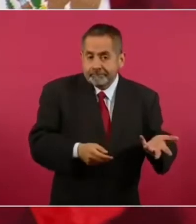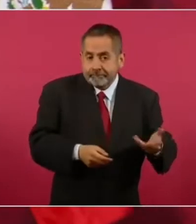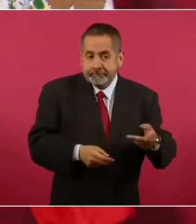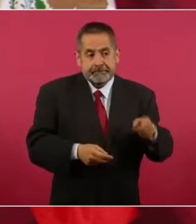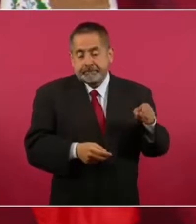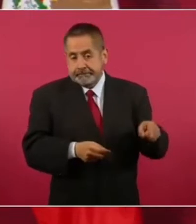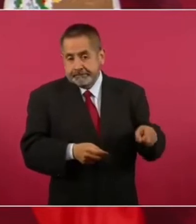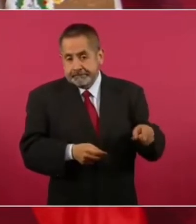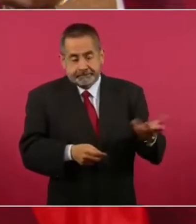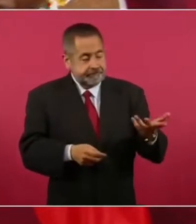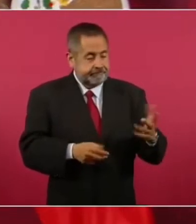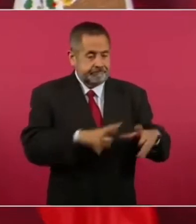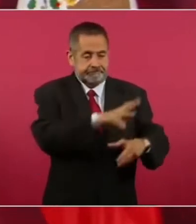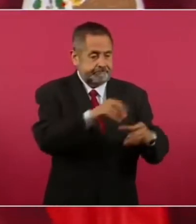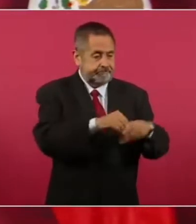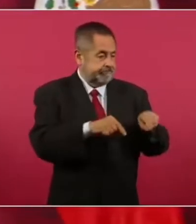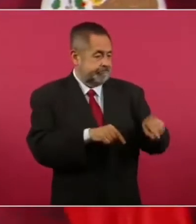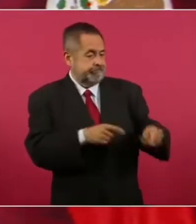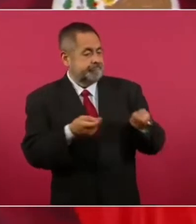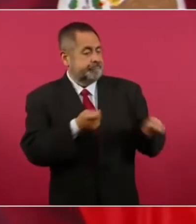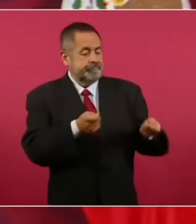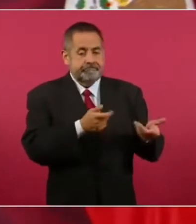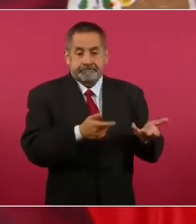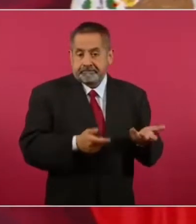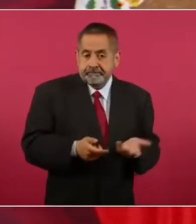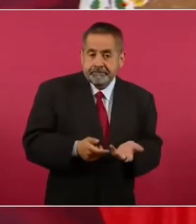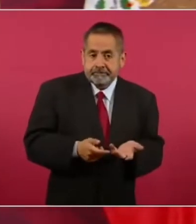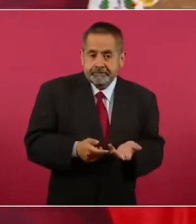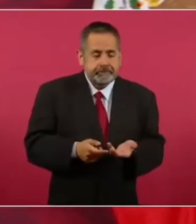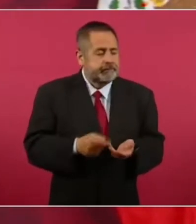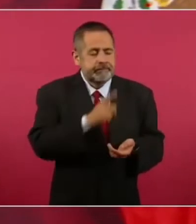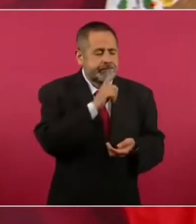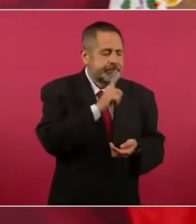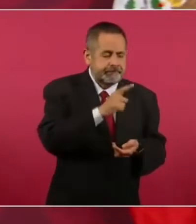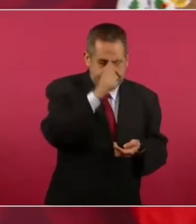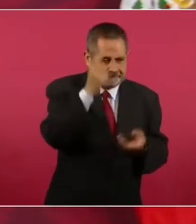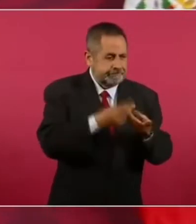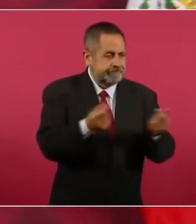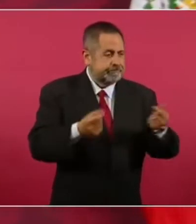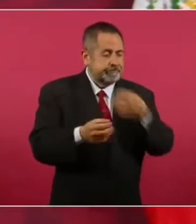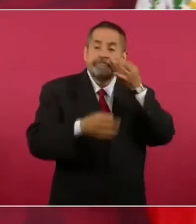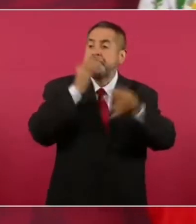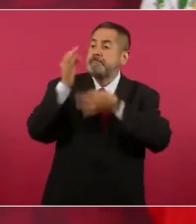pues todo lo resolvían de manera mediática,